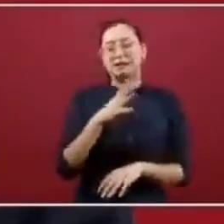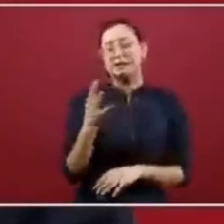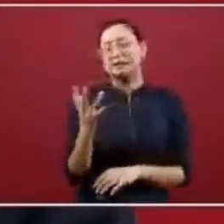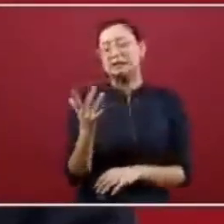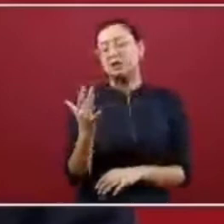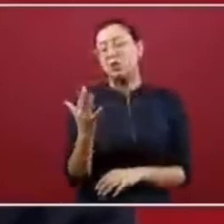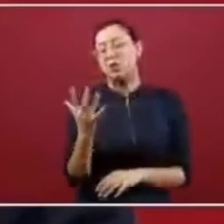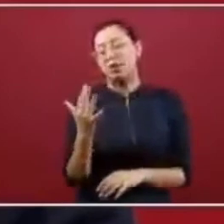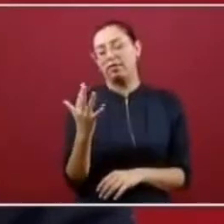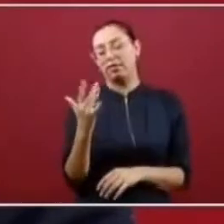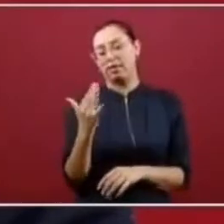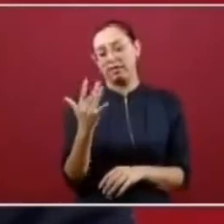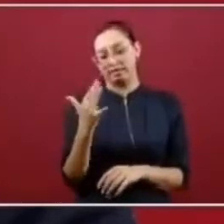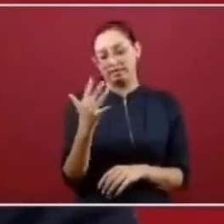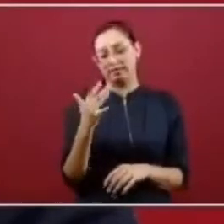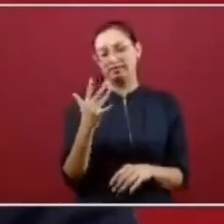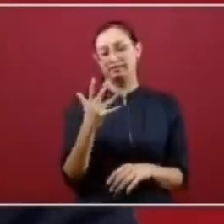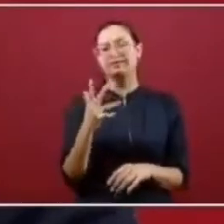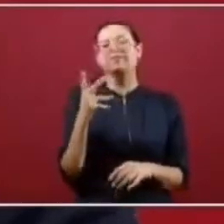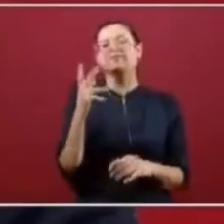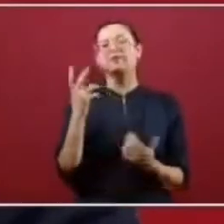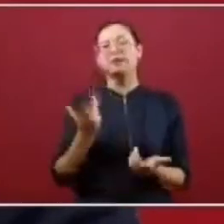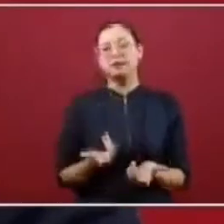consulados y